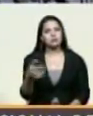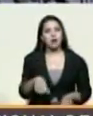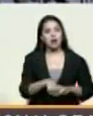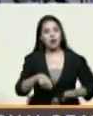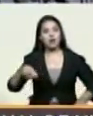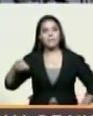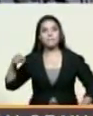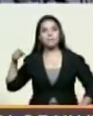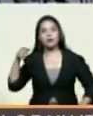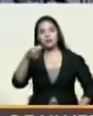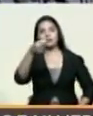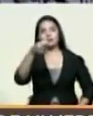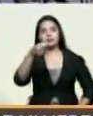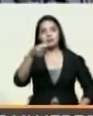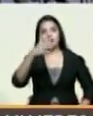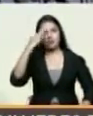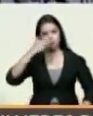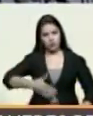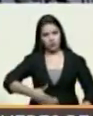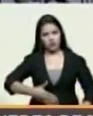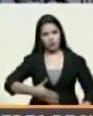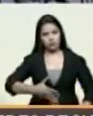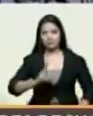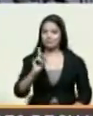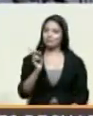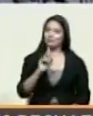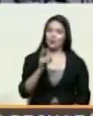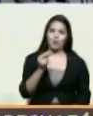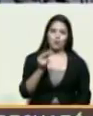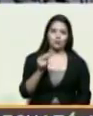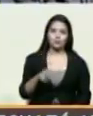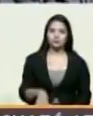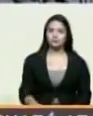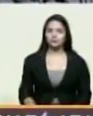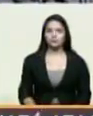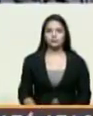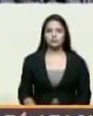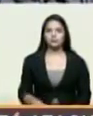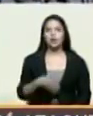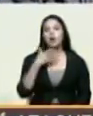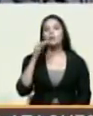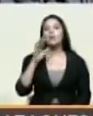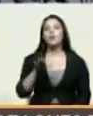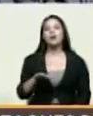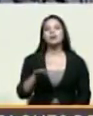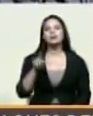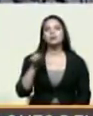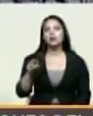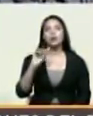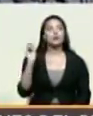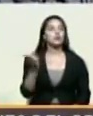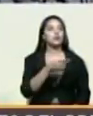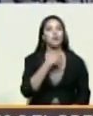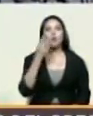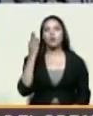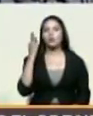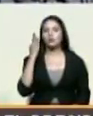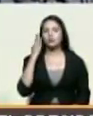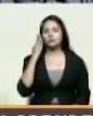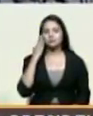estadista, el soldado? No, muerto en Berrueco. Todo el que sea